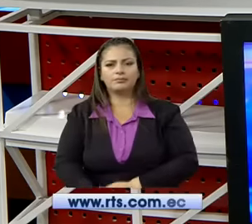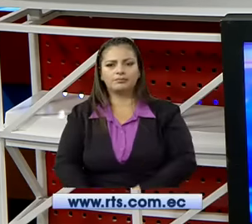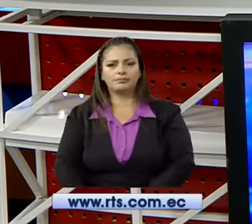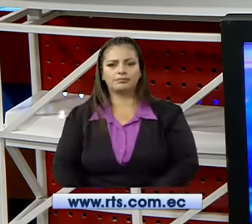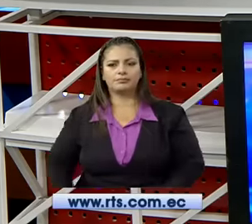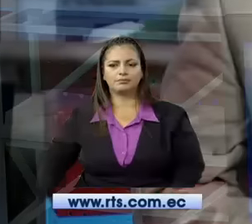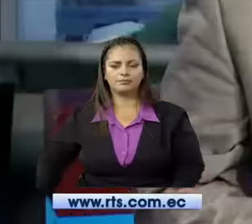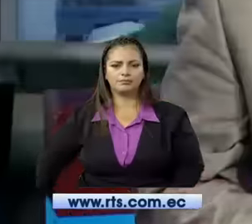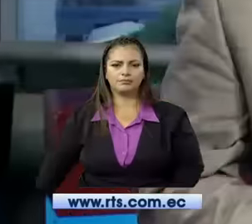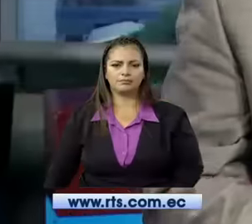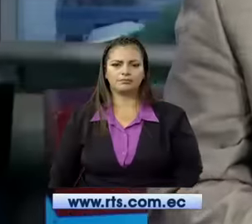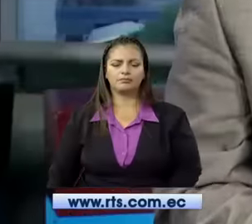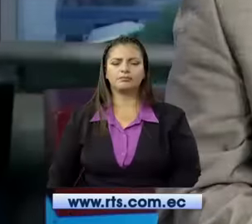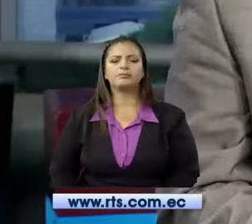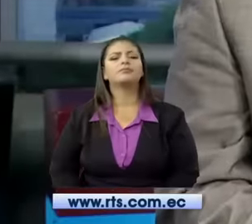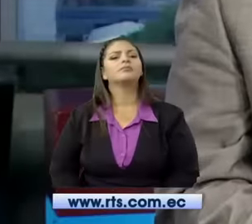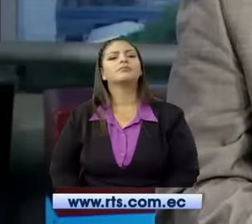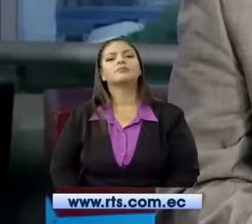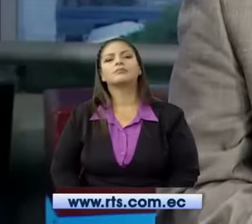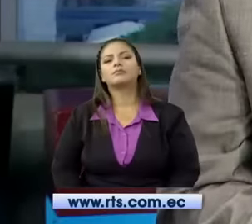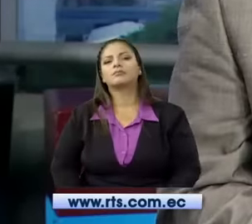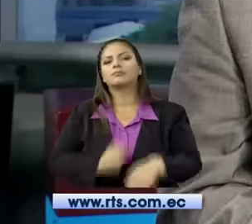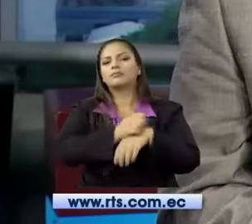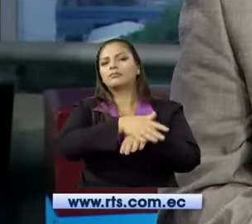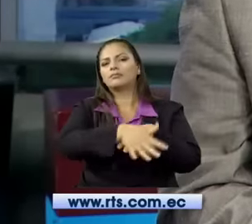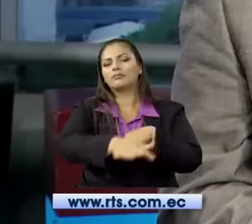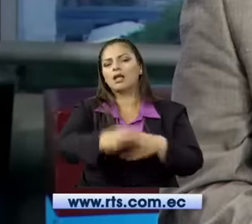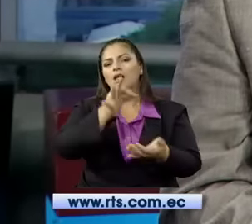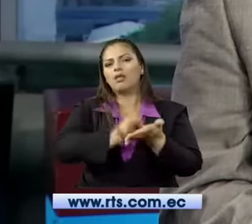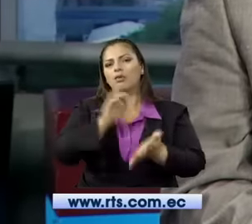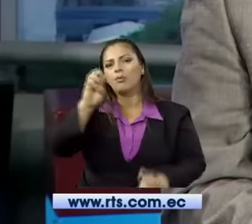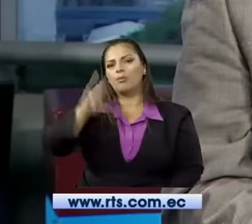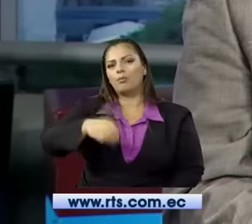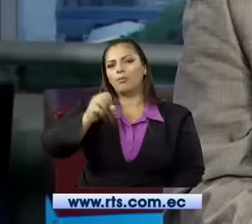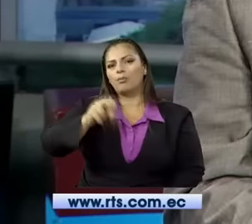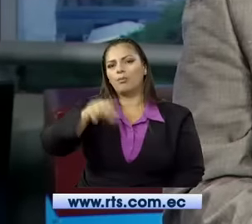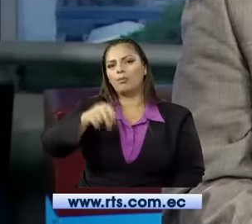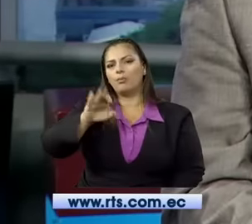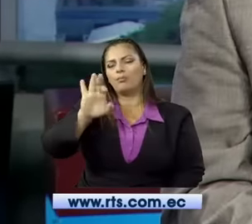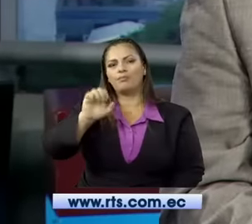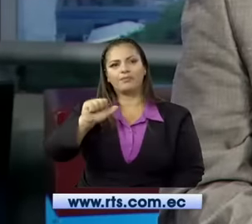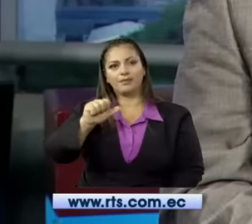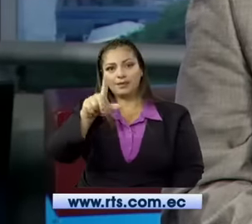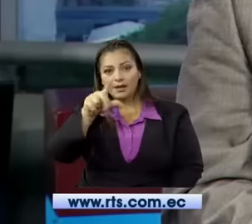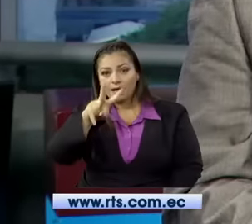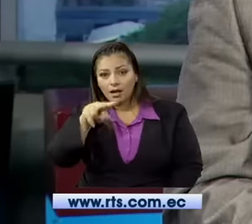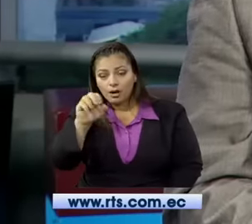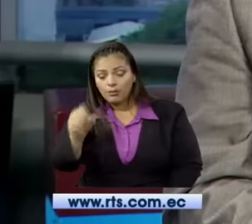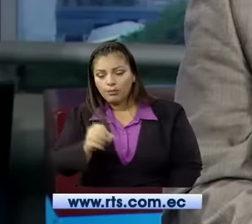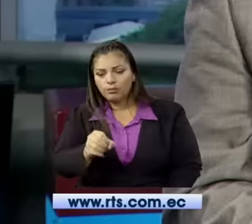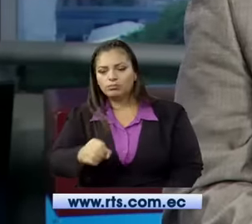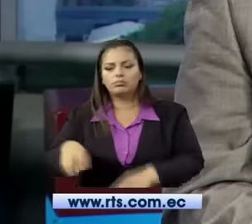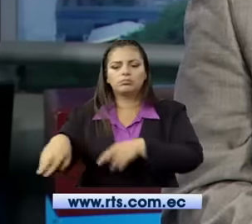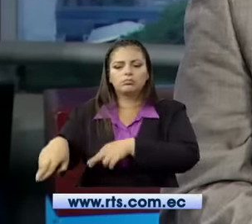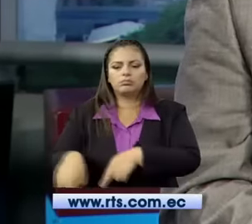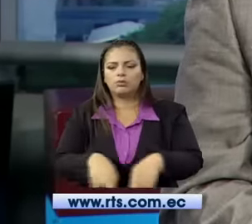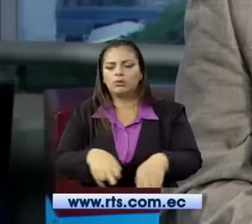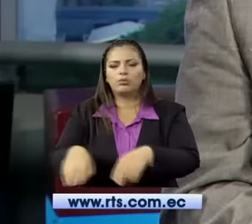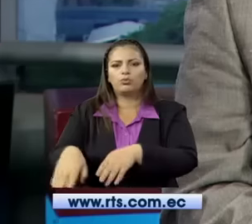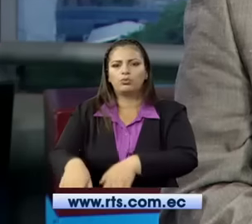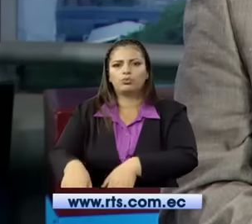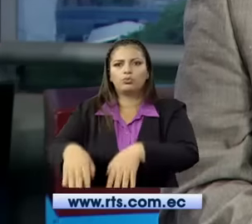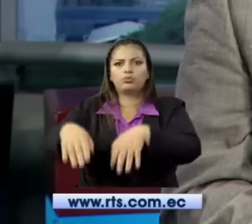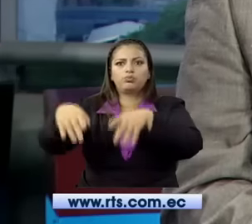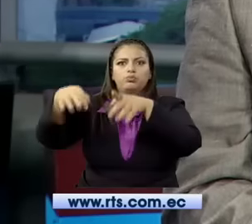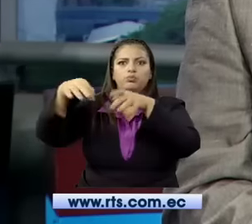200 familias se encuentran afectadas por el desbordamiento del río Santa Rosa en el cantón Montalvo en la provincia de los ríos la zona